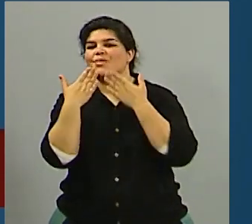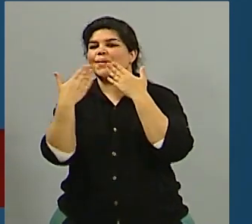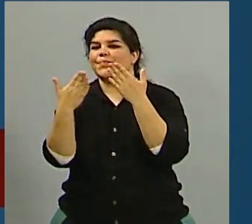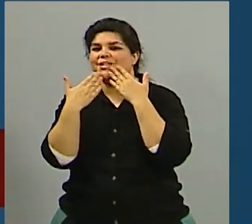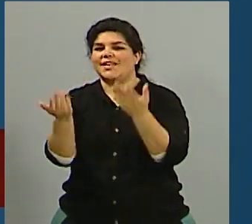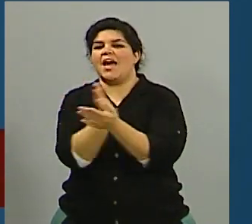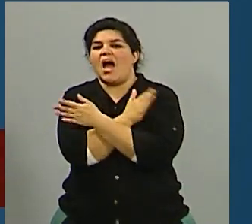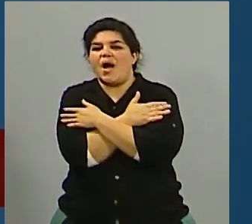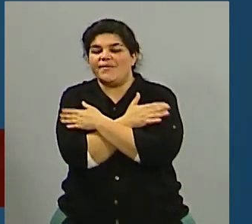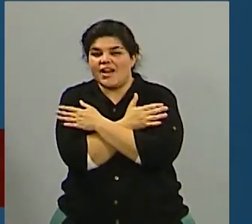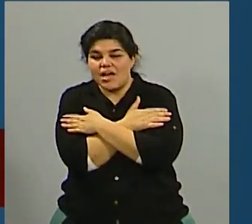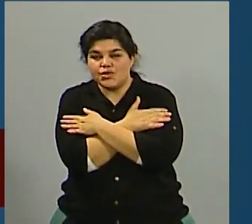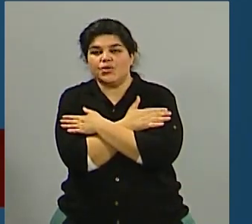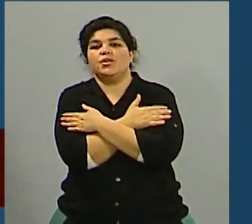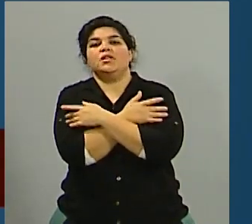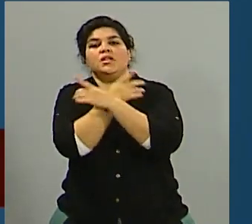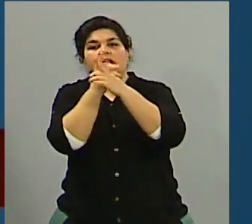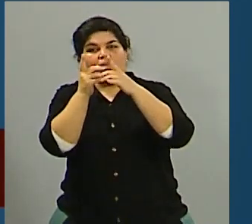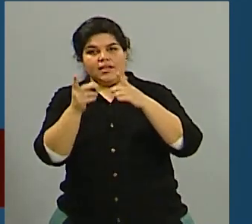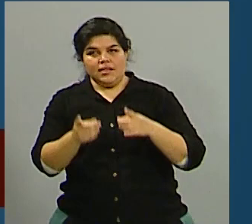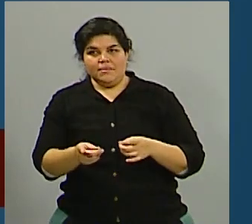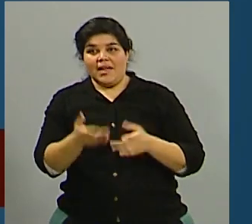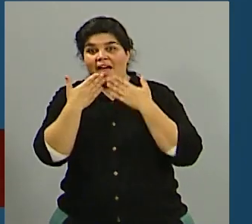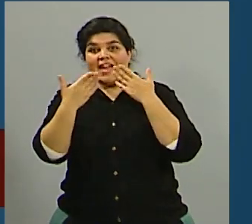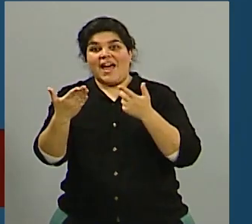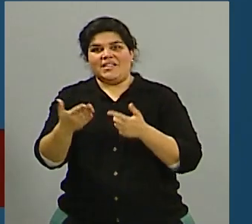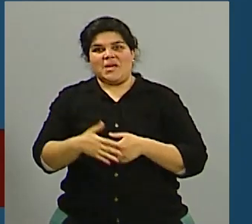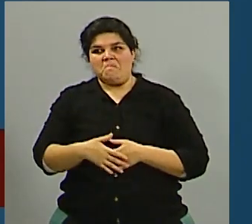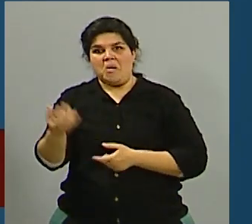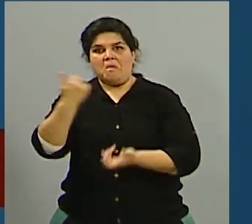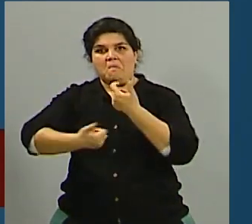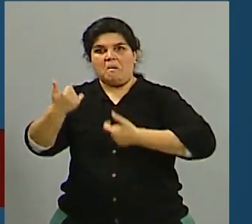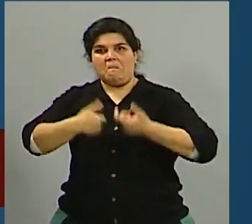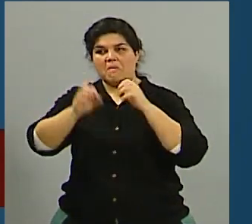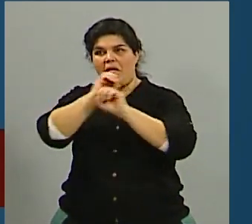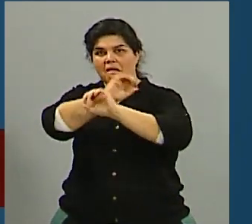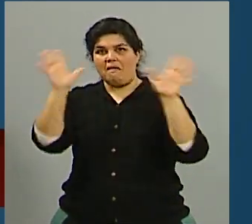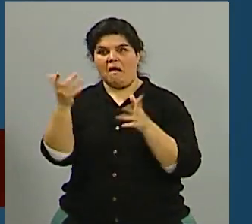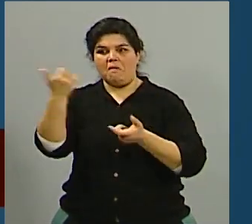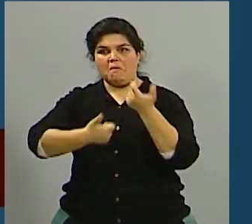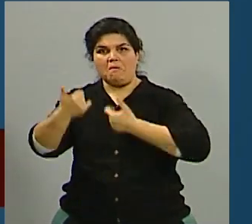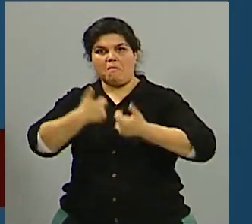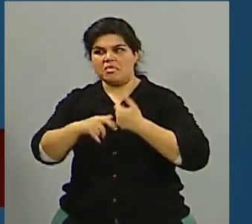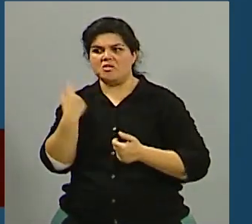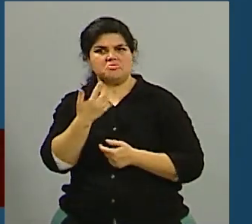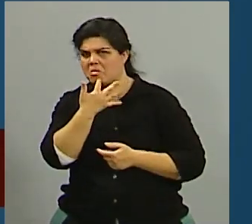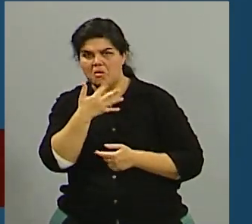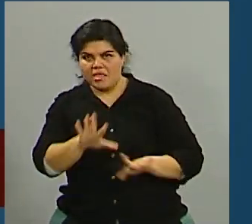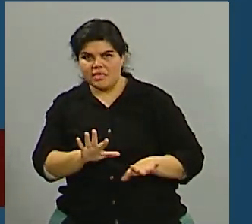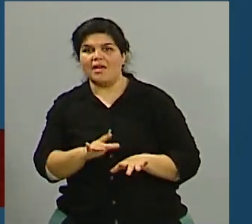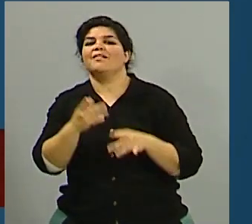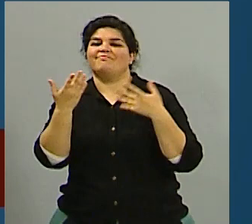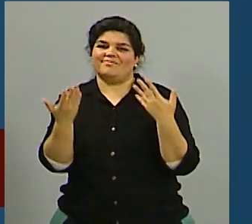siempre. Gracias por estar dispuesta a desburrarnos, como decimos nosotros, cada vez que hablamos de temas que no entendemos mucho. Y el económico,